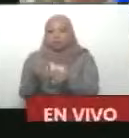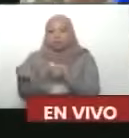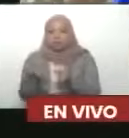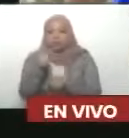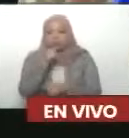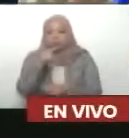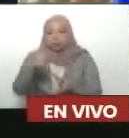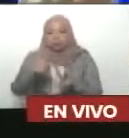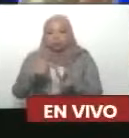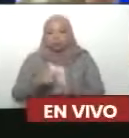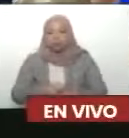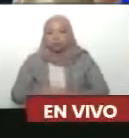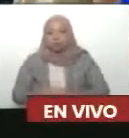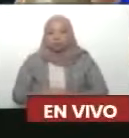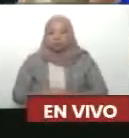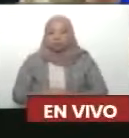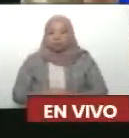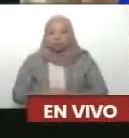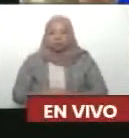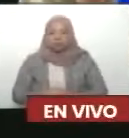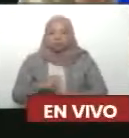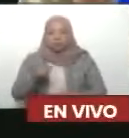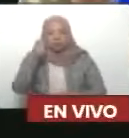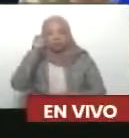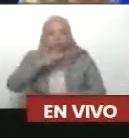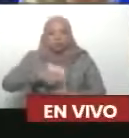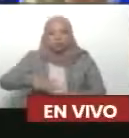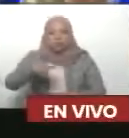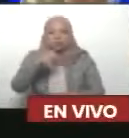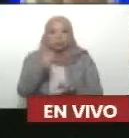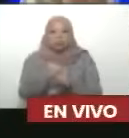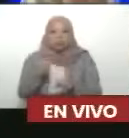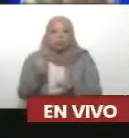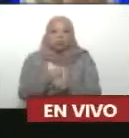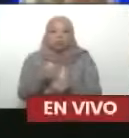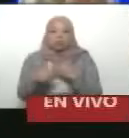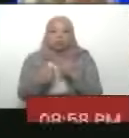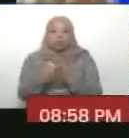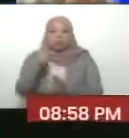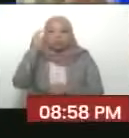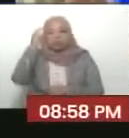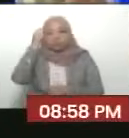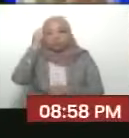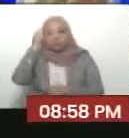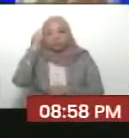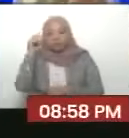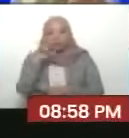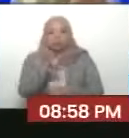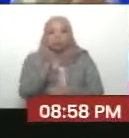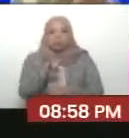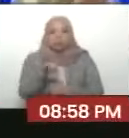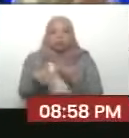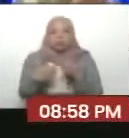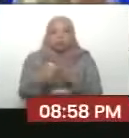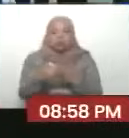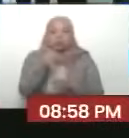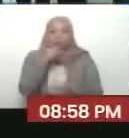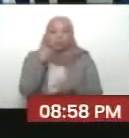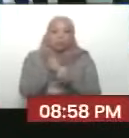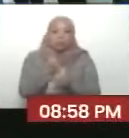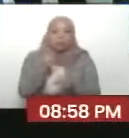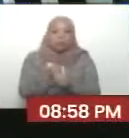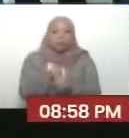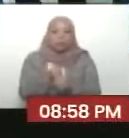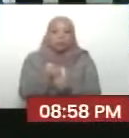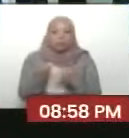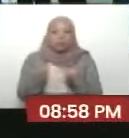que no puede dejarse aplazar más. Este es el día. Hoy es lunes y faltan 6 días